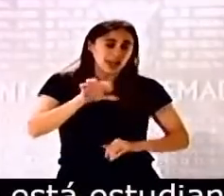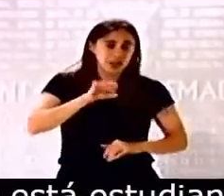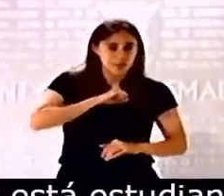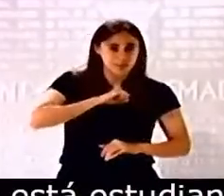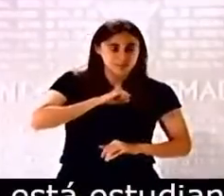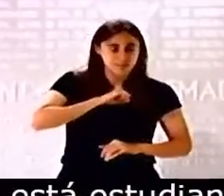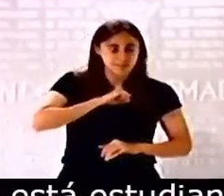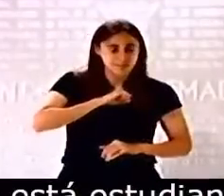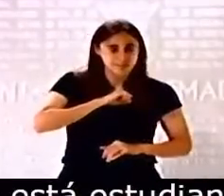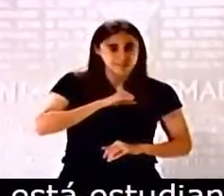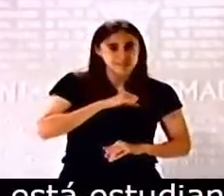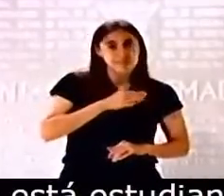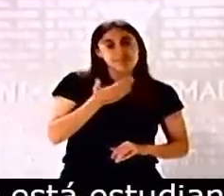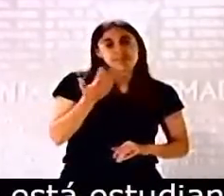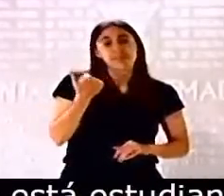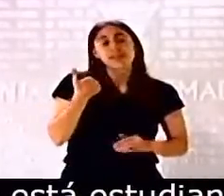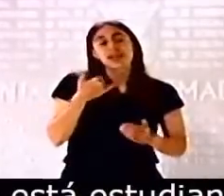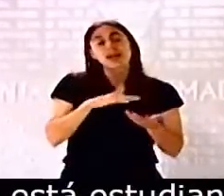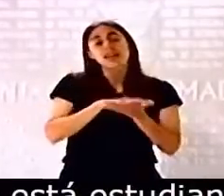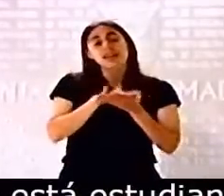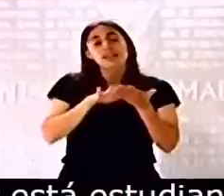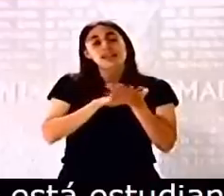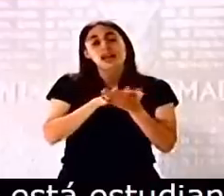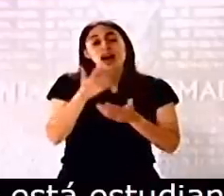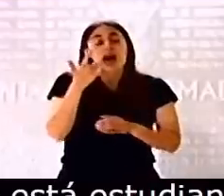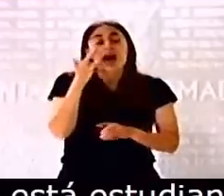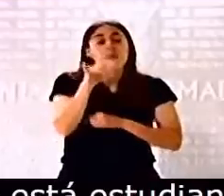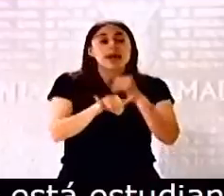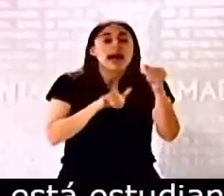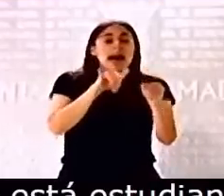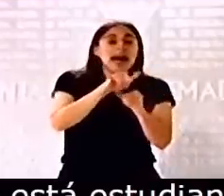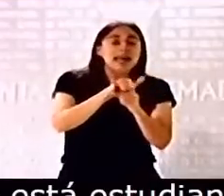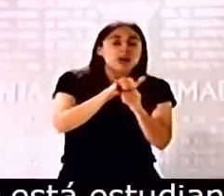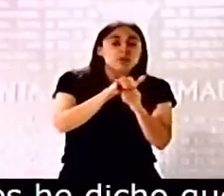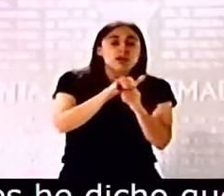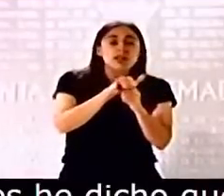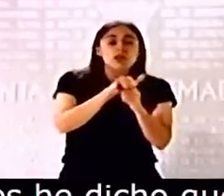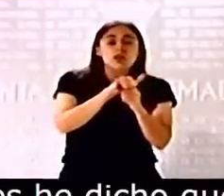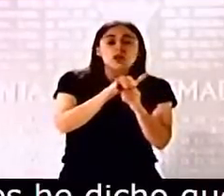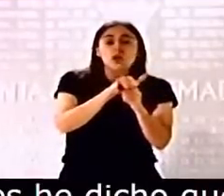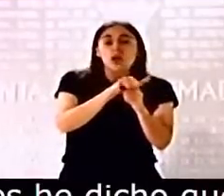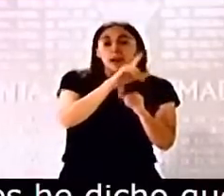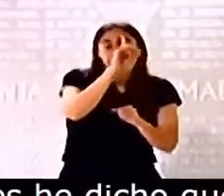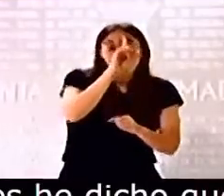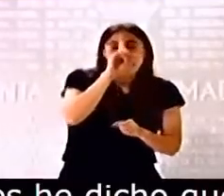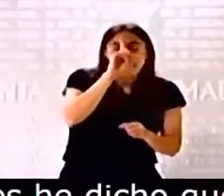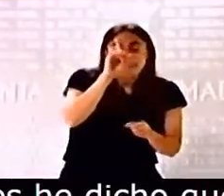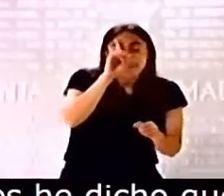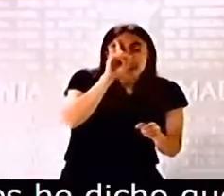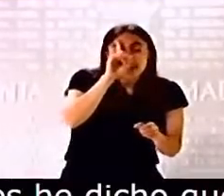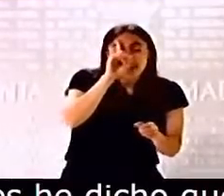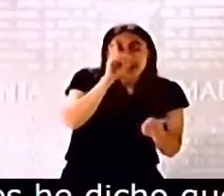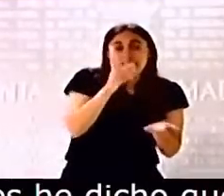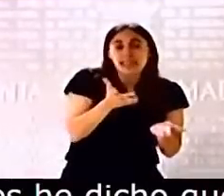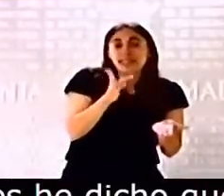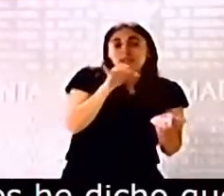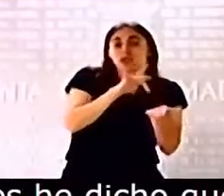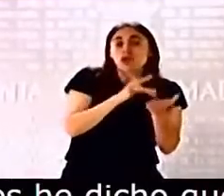dicho que tenemos que analizar qué ha pasado en el aeropuerto de Madrid-Barajas Adolfo Suárez, le he dicho que ha podido pasar en el